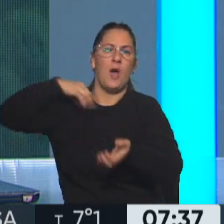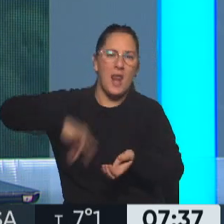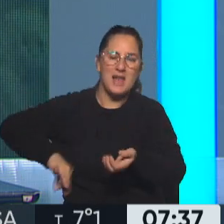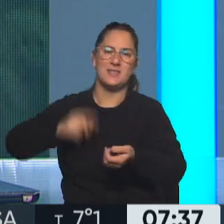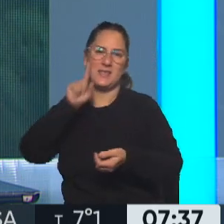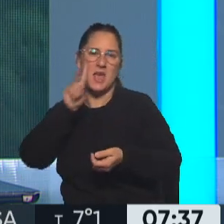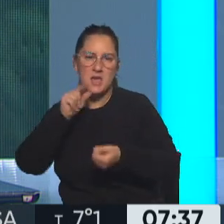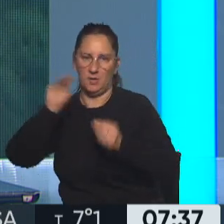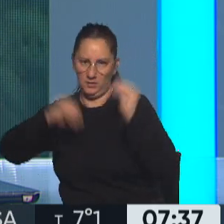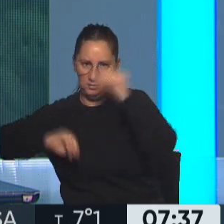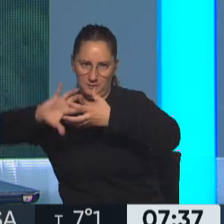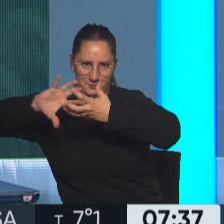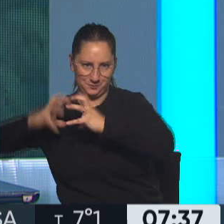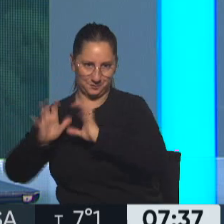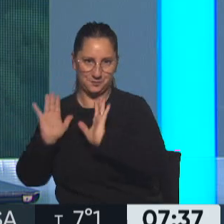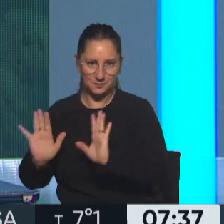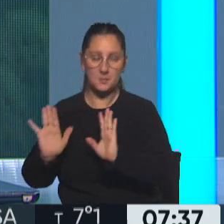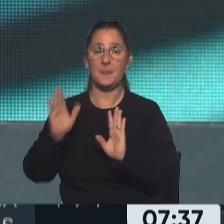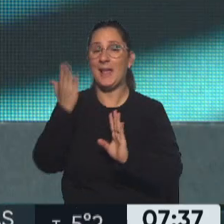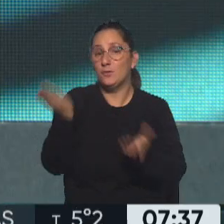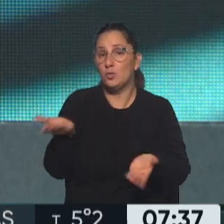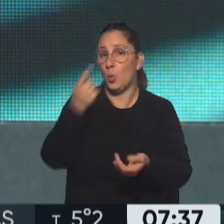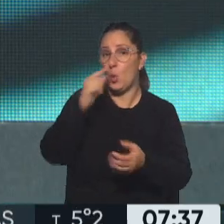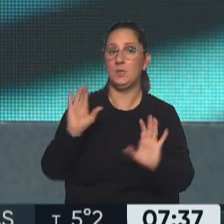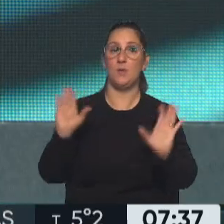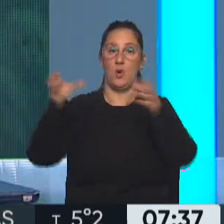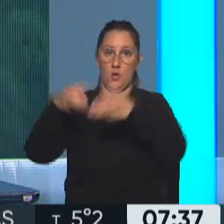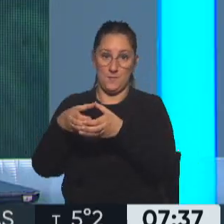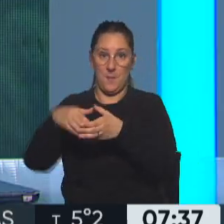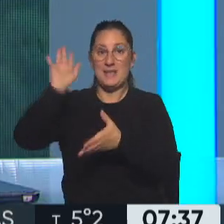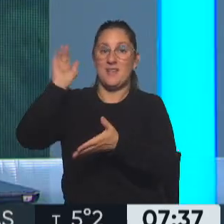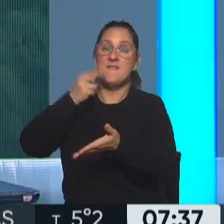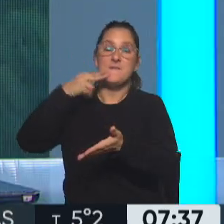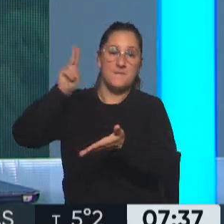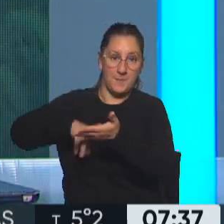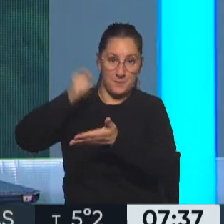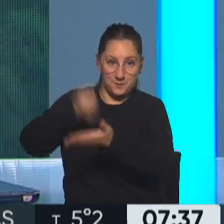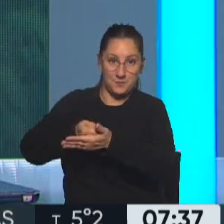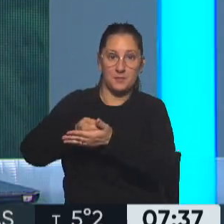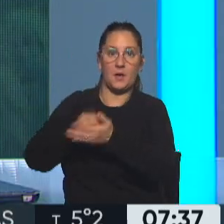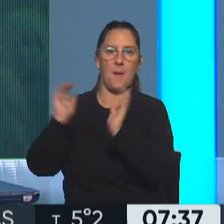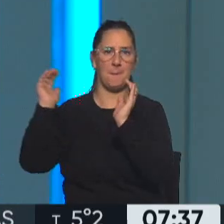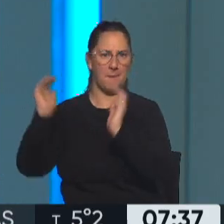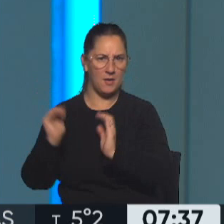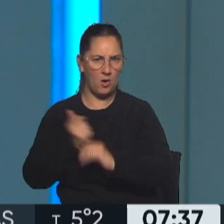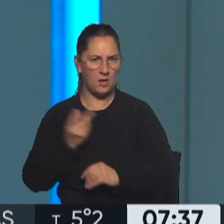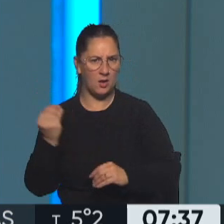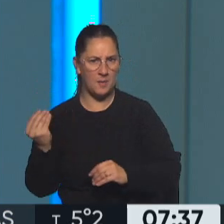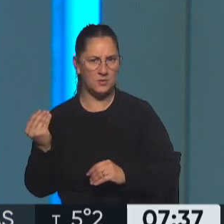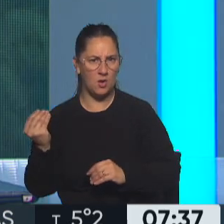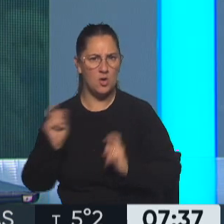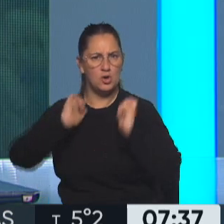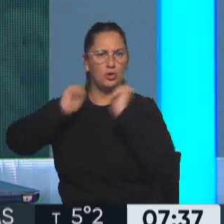es toda una complejidad. Entonces lo que se ve es que en las últimas escalas del monotributo, los que más facturan, cada vez hay menos. ¿Será que están pasando a